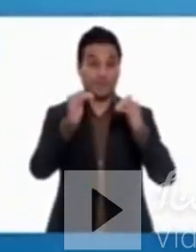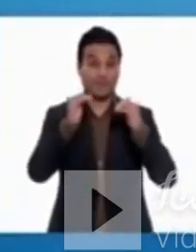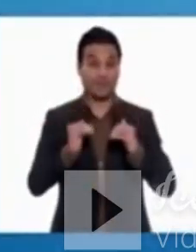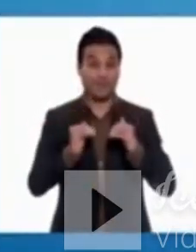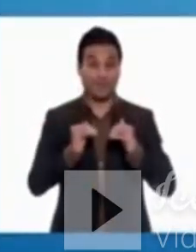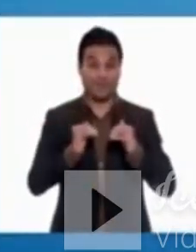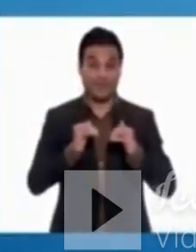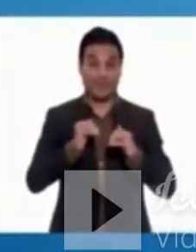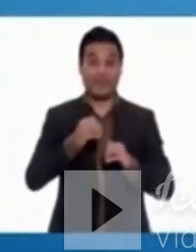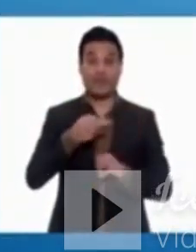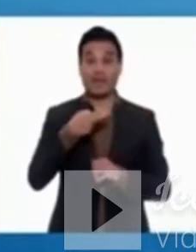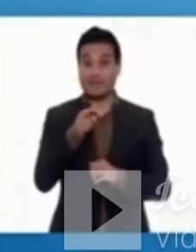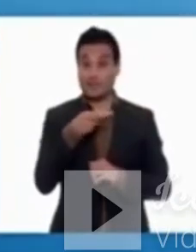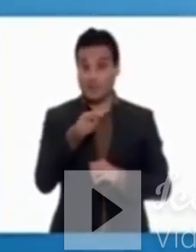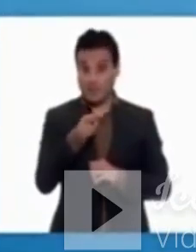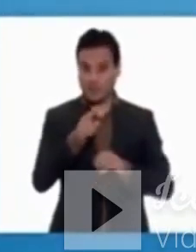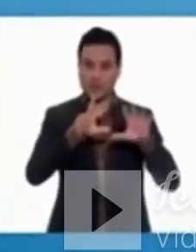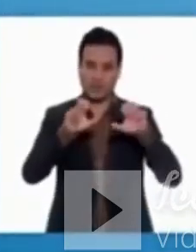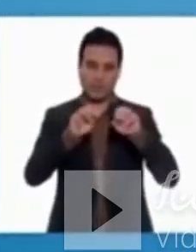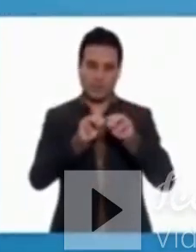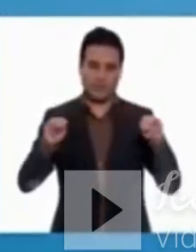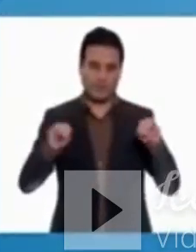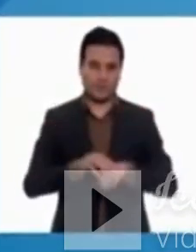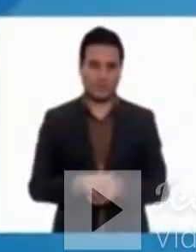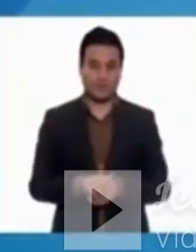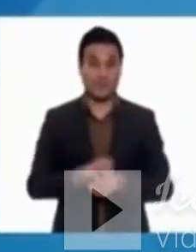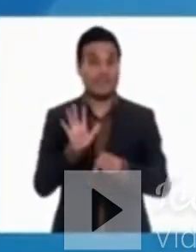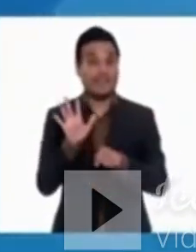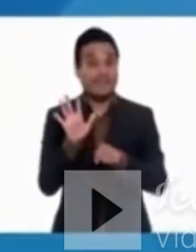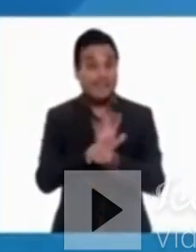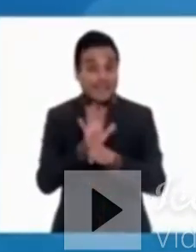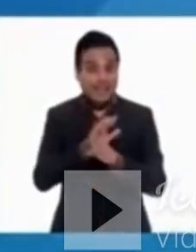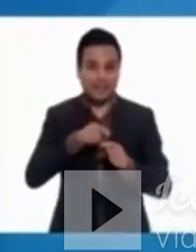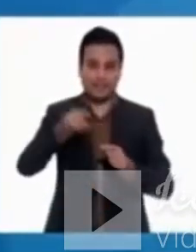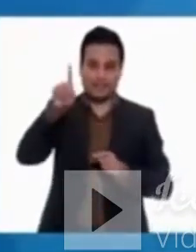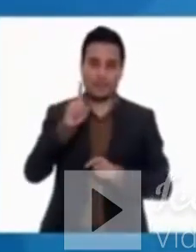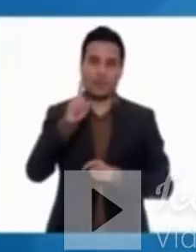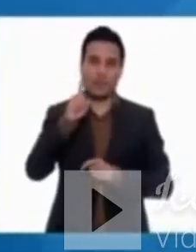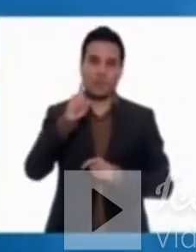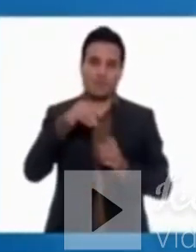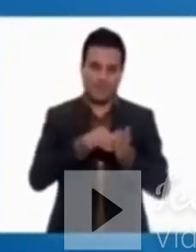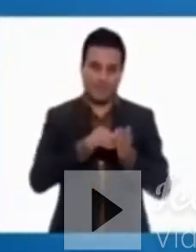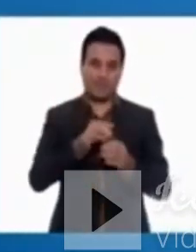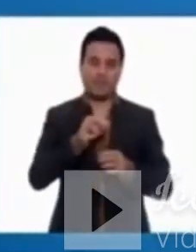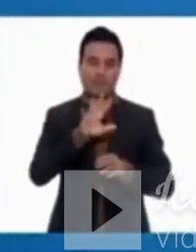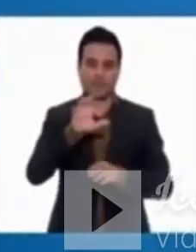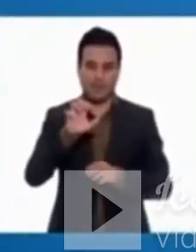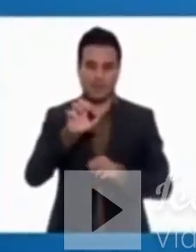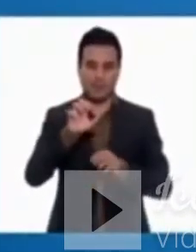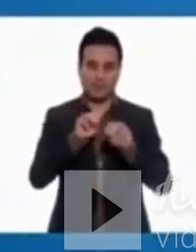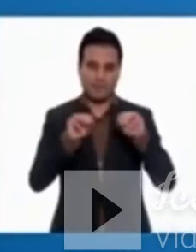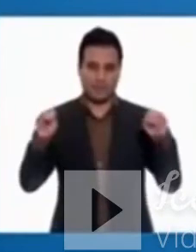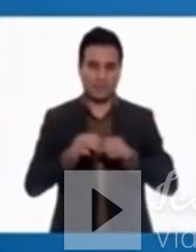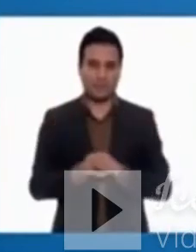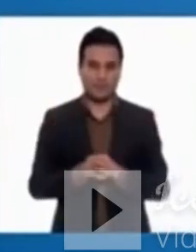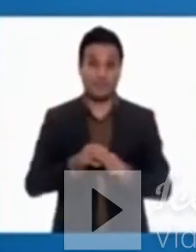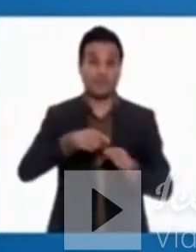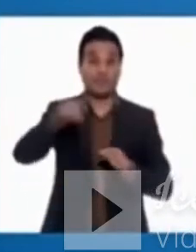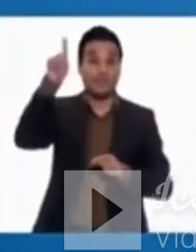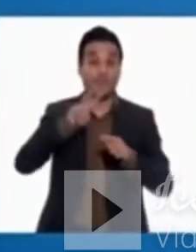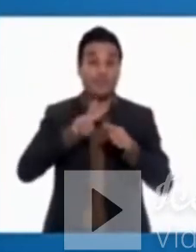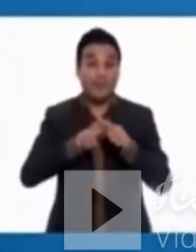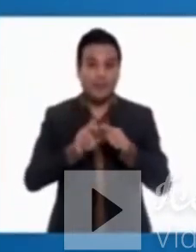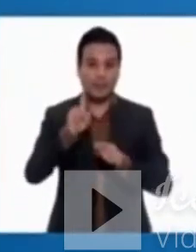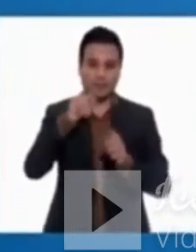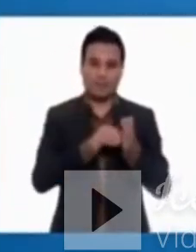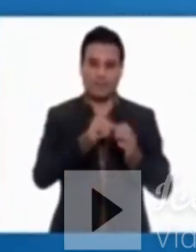el restaurante que son 800 metros. Al cine son 1500 metros. Y finalmente al parque son